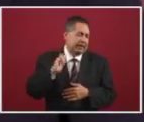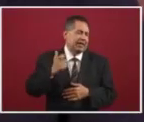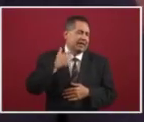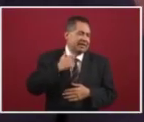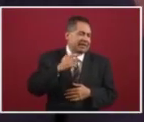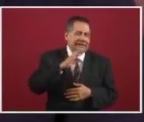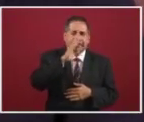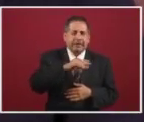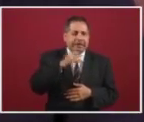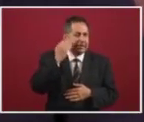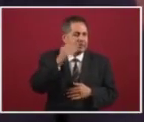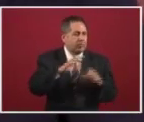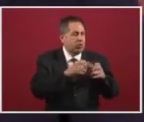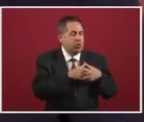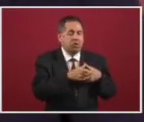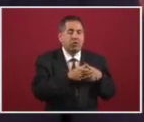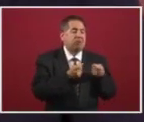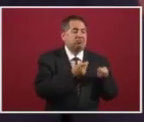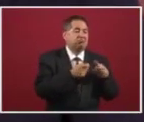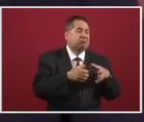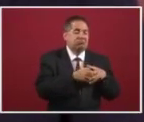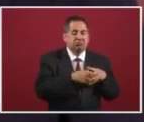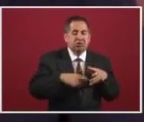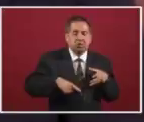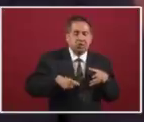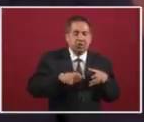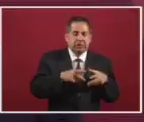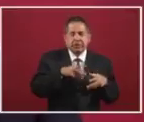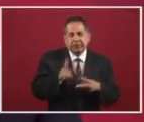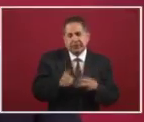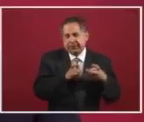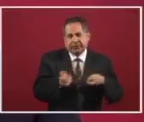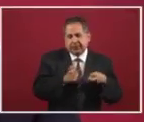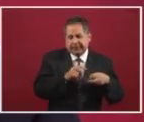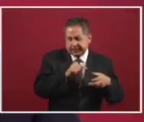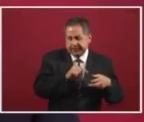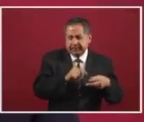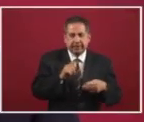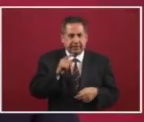periodo neoliberal o de pillaje.